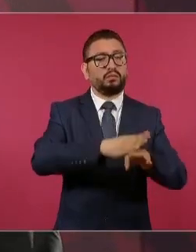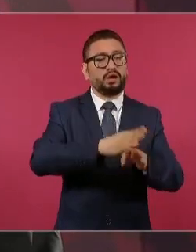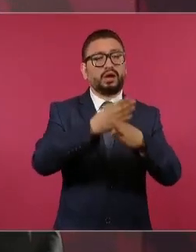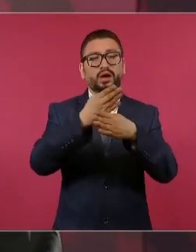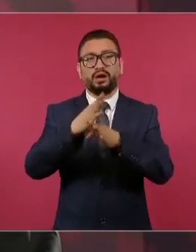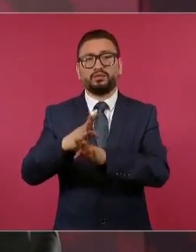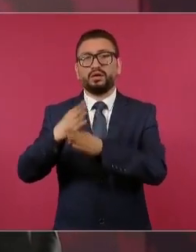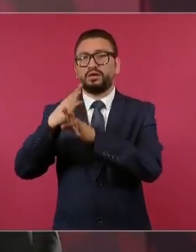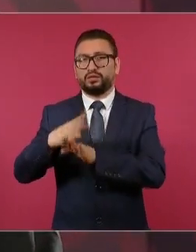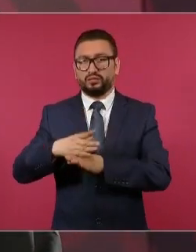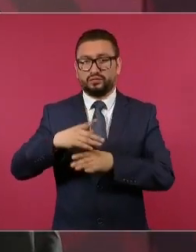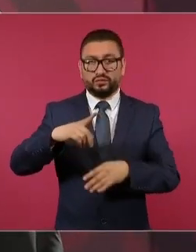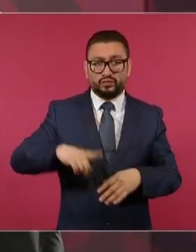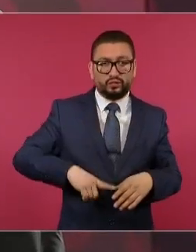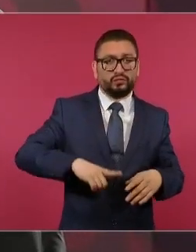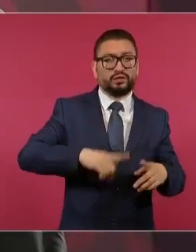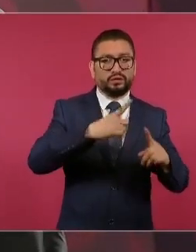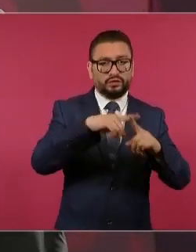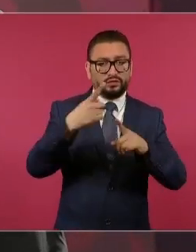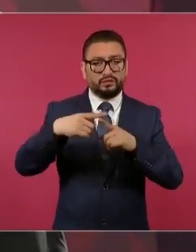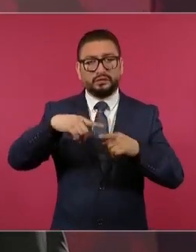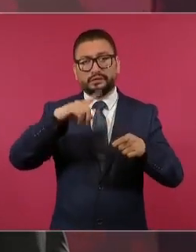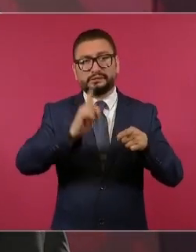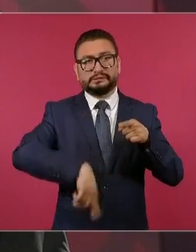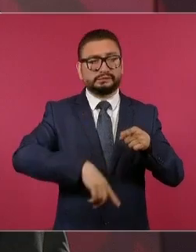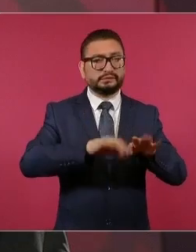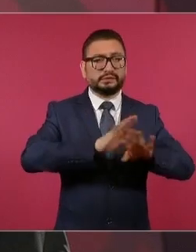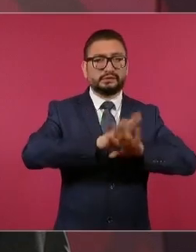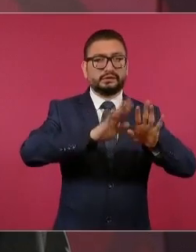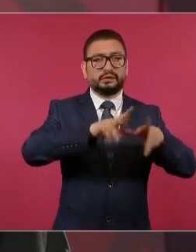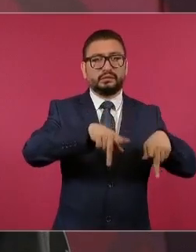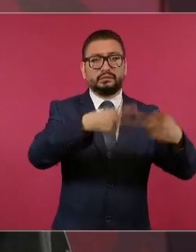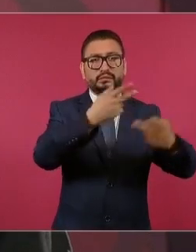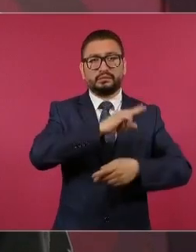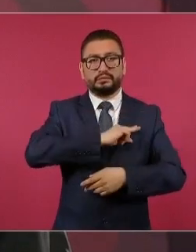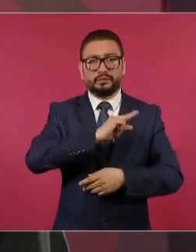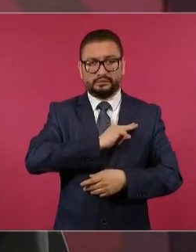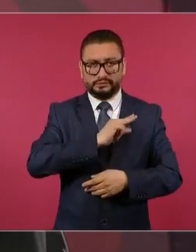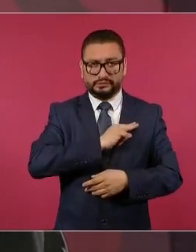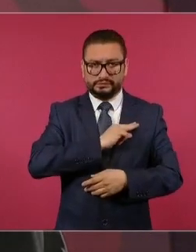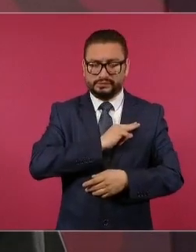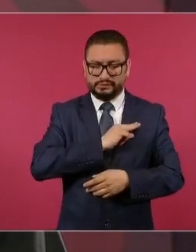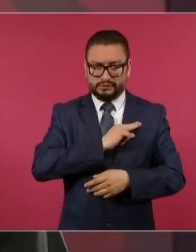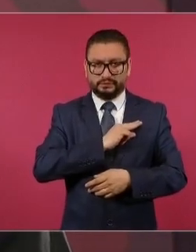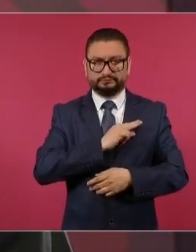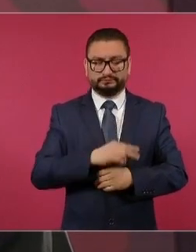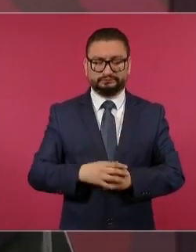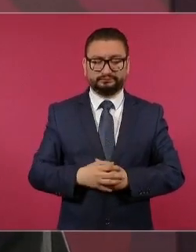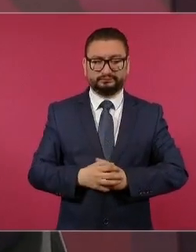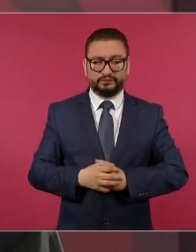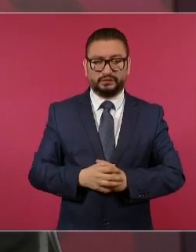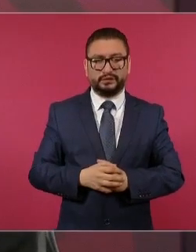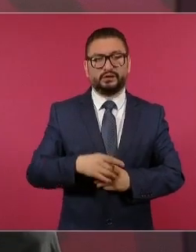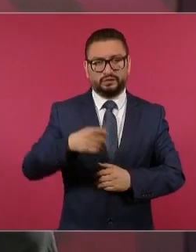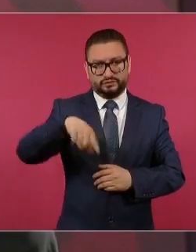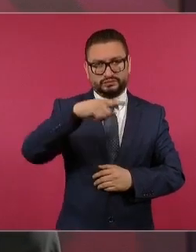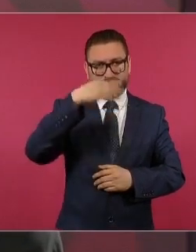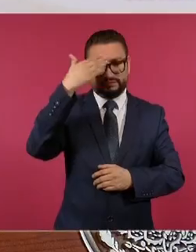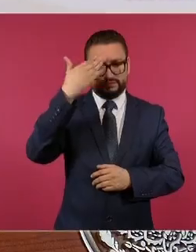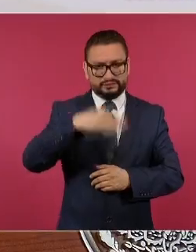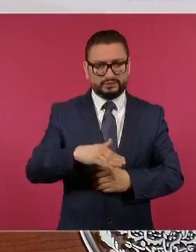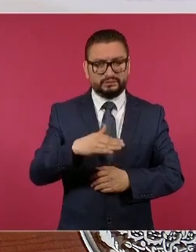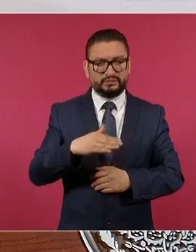públicos, los bancos que eran de la nación, se privatizaron. Ya saben que,